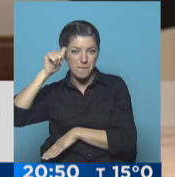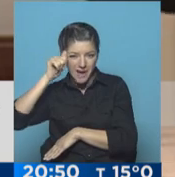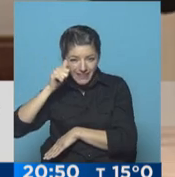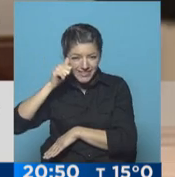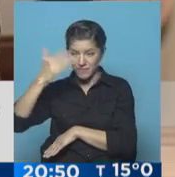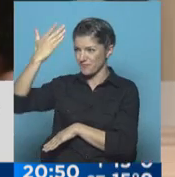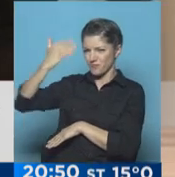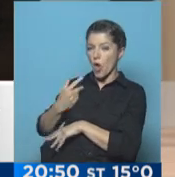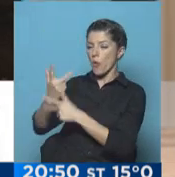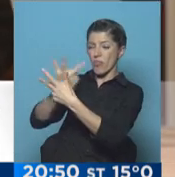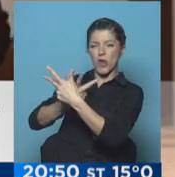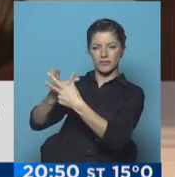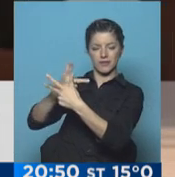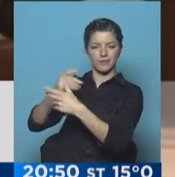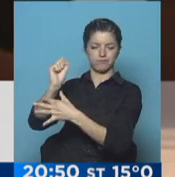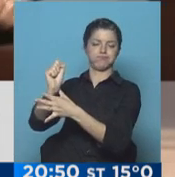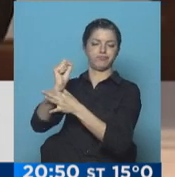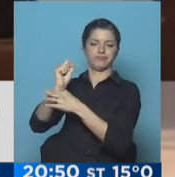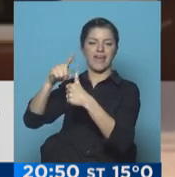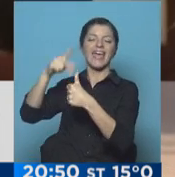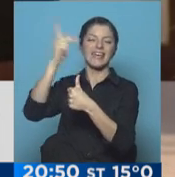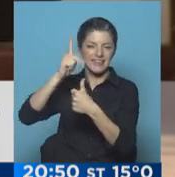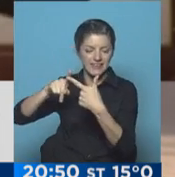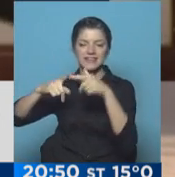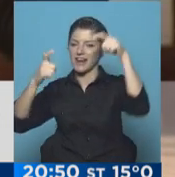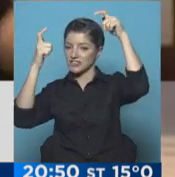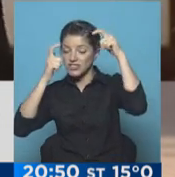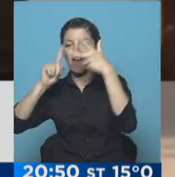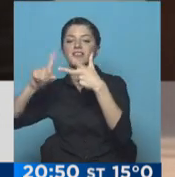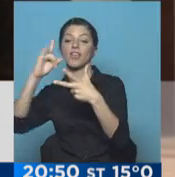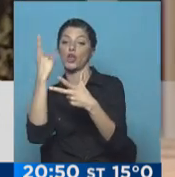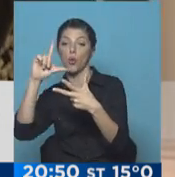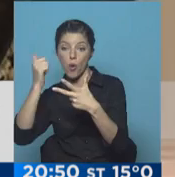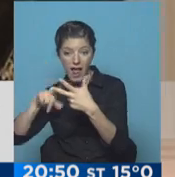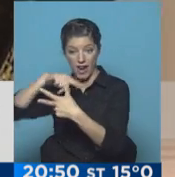cuando esos tres grandes, Kirchner, Chávez y Lula,